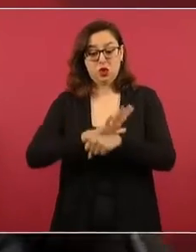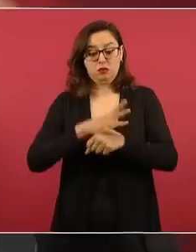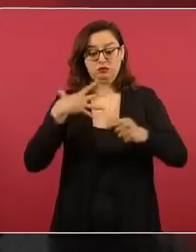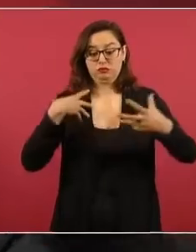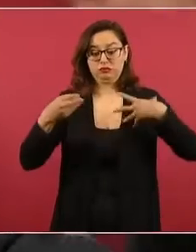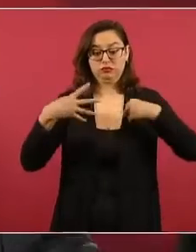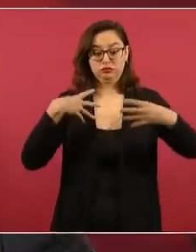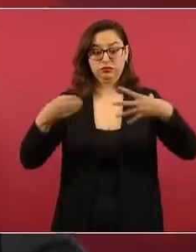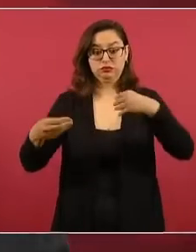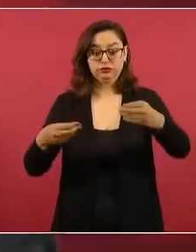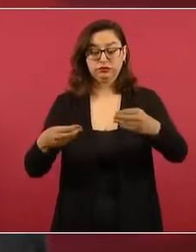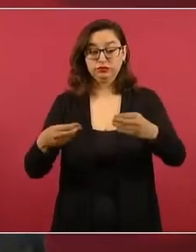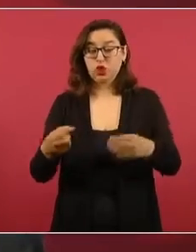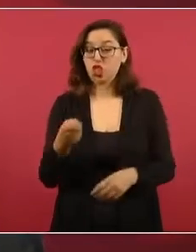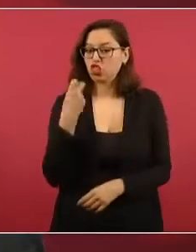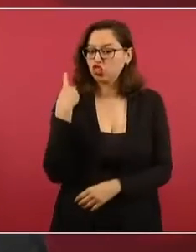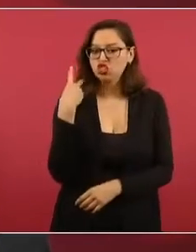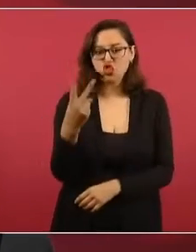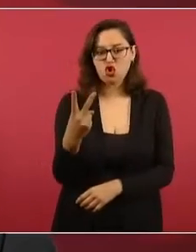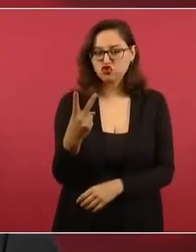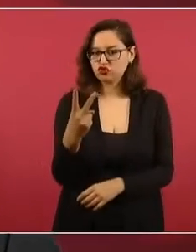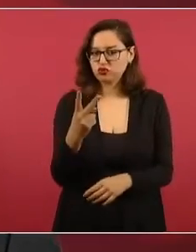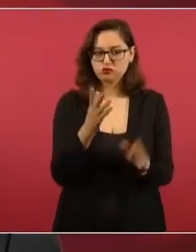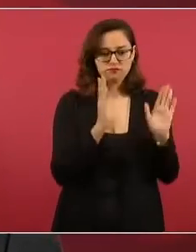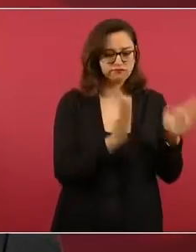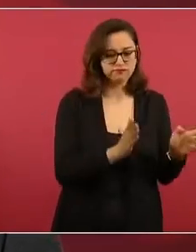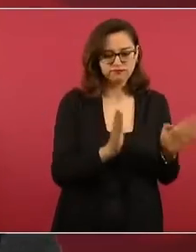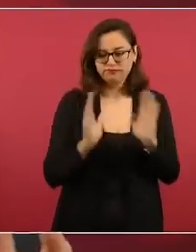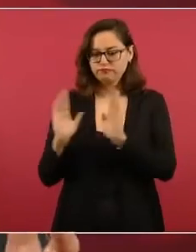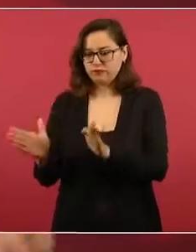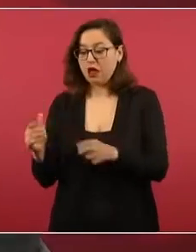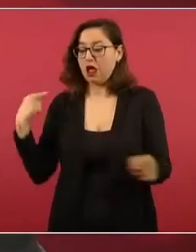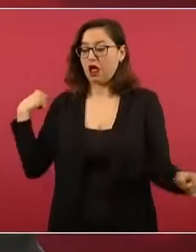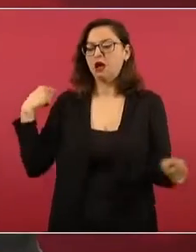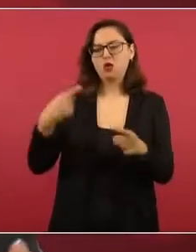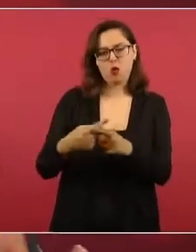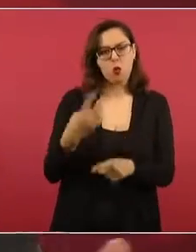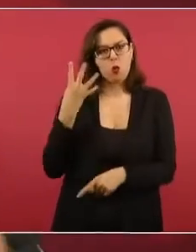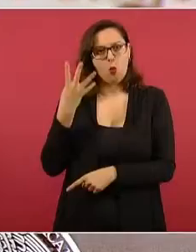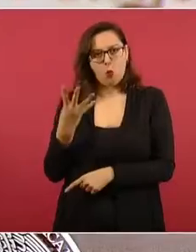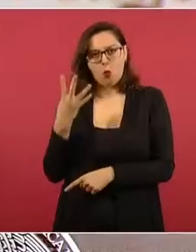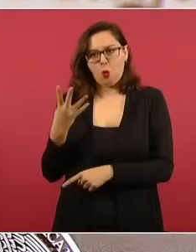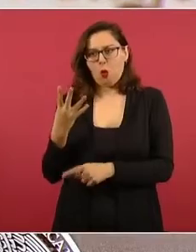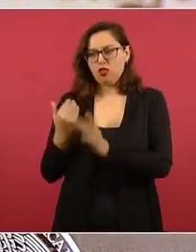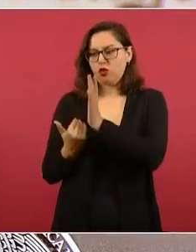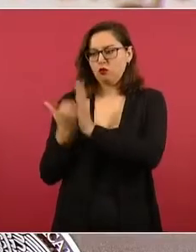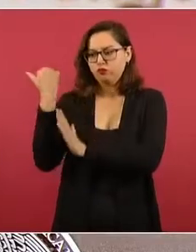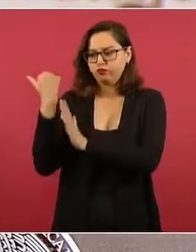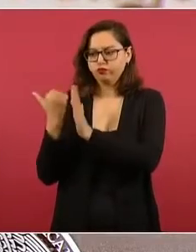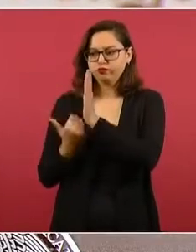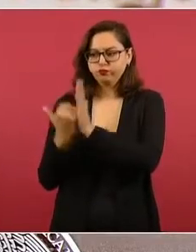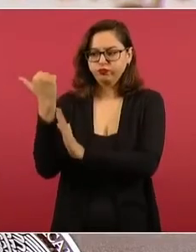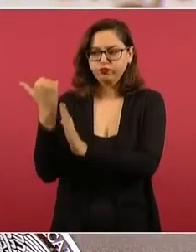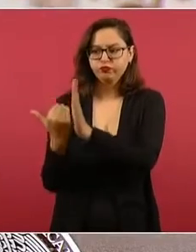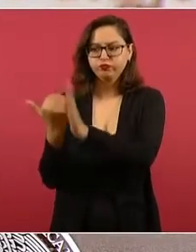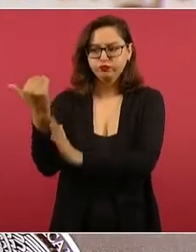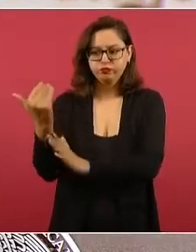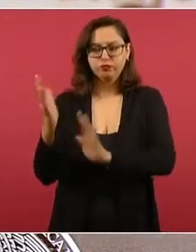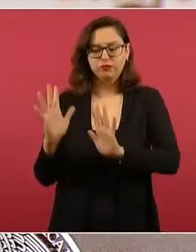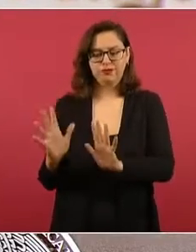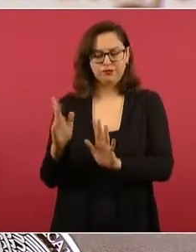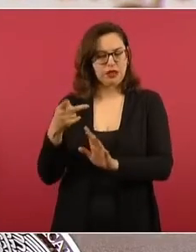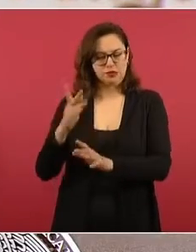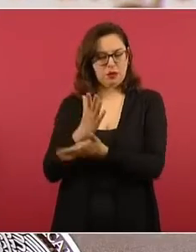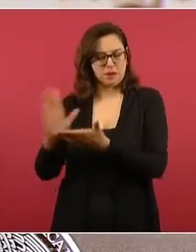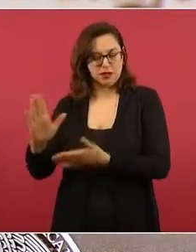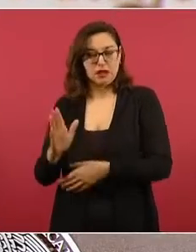etapas, independientemente de las distintas olas que hemos vivido, las 4 olas. La primera etapa fue prevacunal y la segunda etapa fue